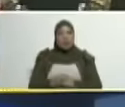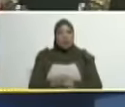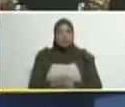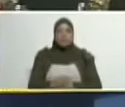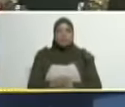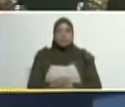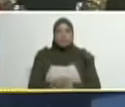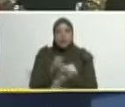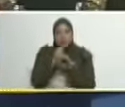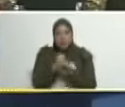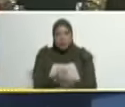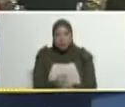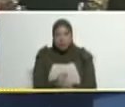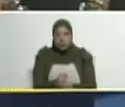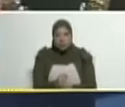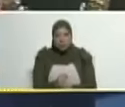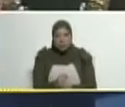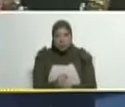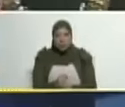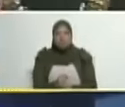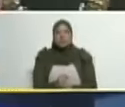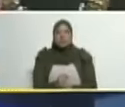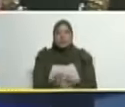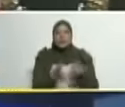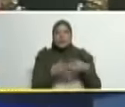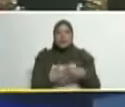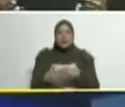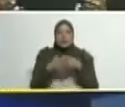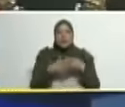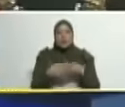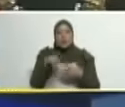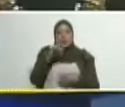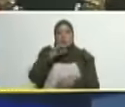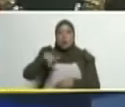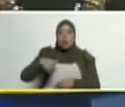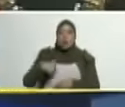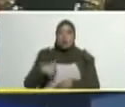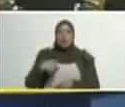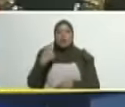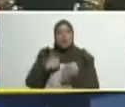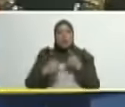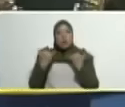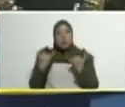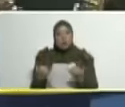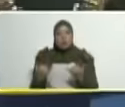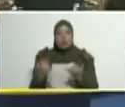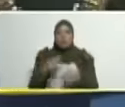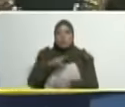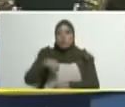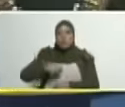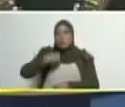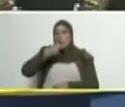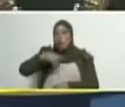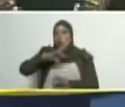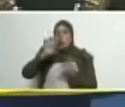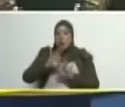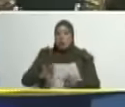No esperemos del imperio norteamericano en decadencia nada bueno para nuestro